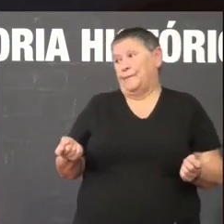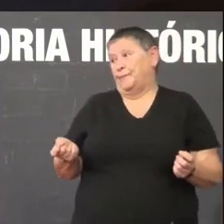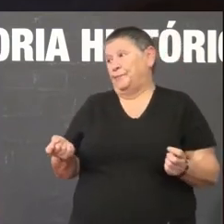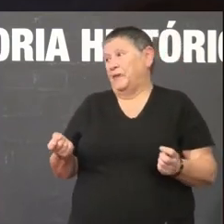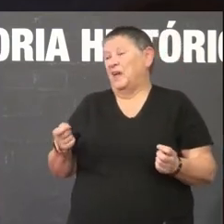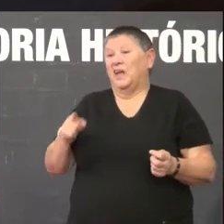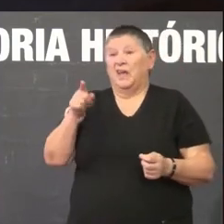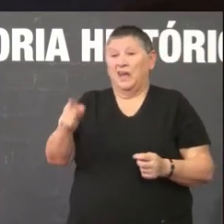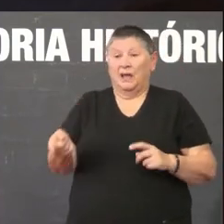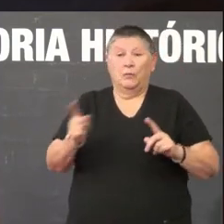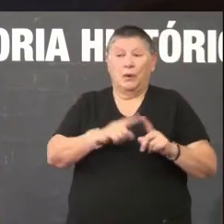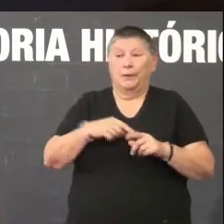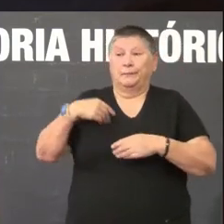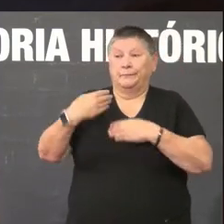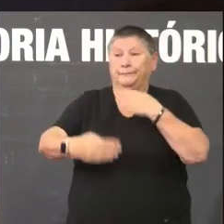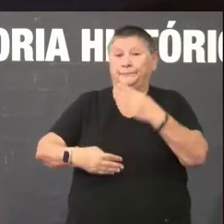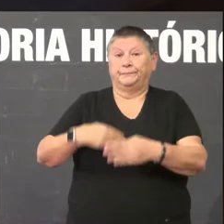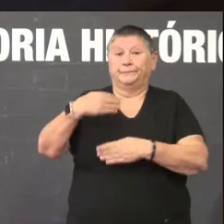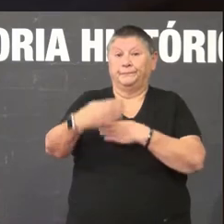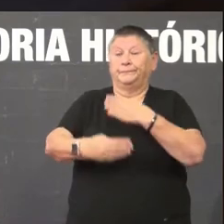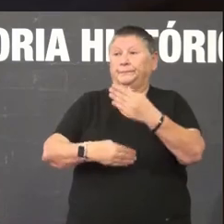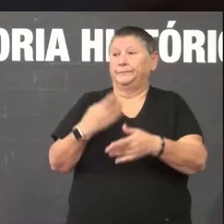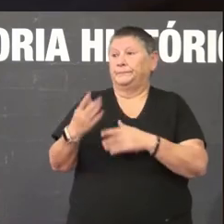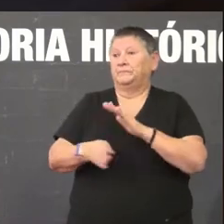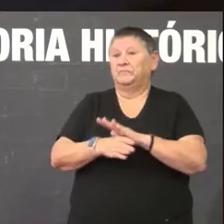E así sucesivamente.